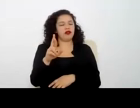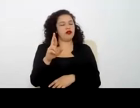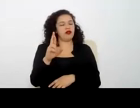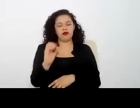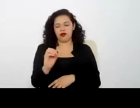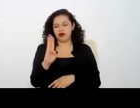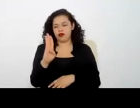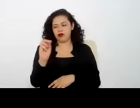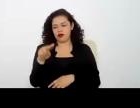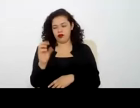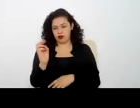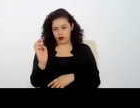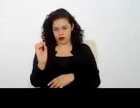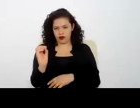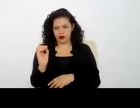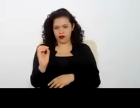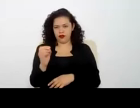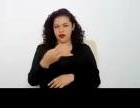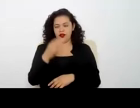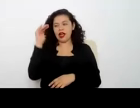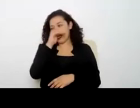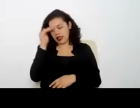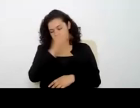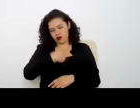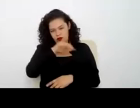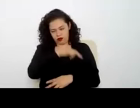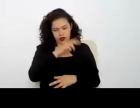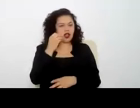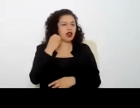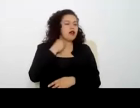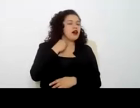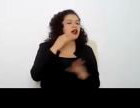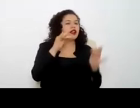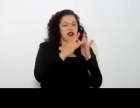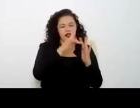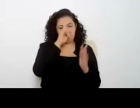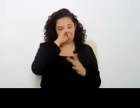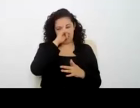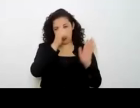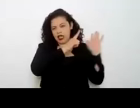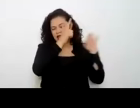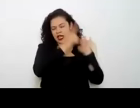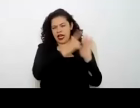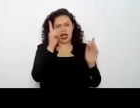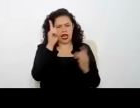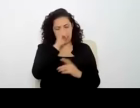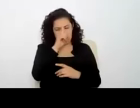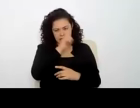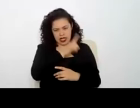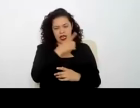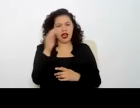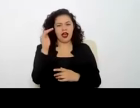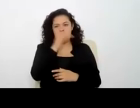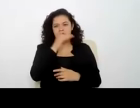los abogados que integran nuestra red dan toda la asesoría legal de manera gratuita. Siguiente, por